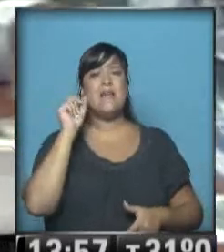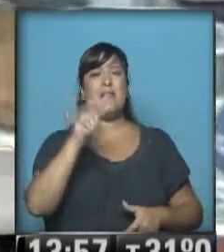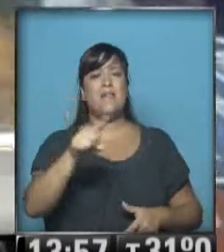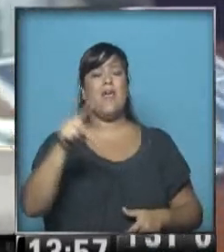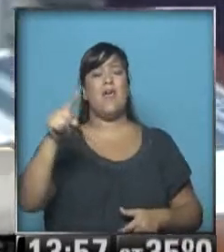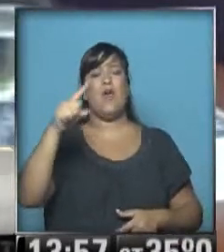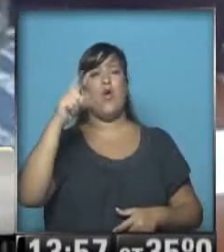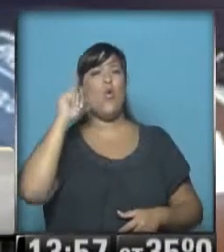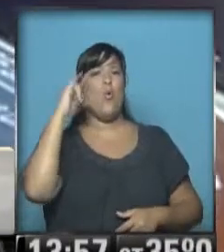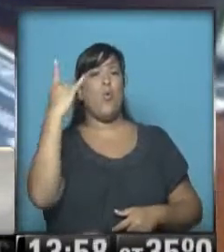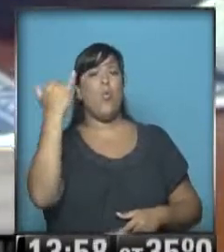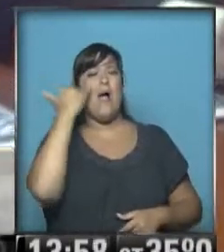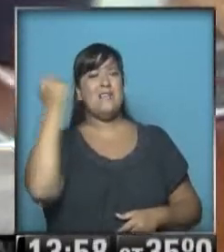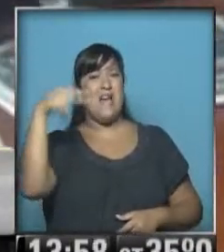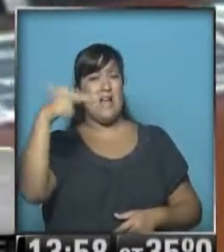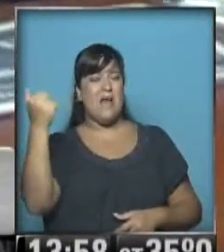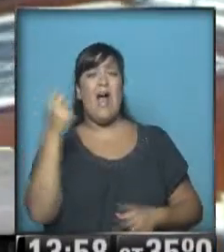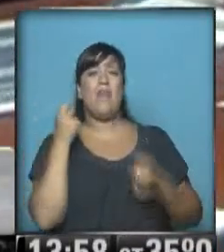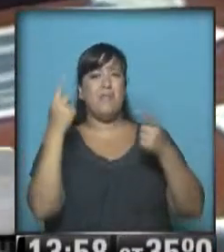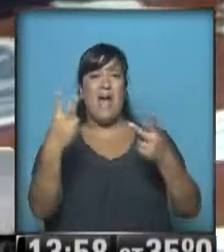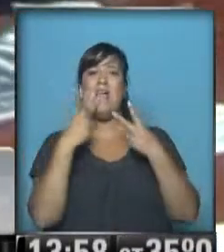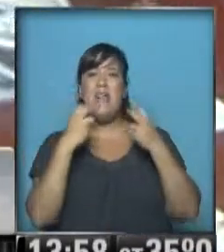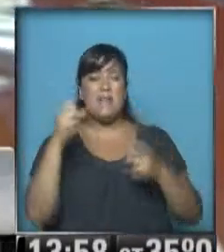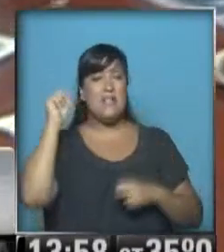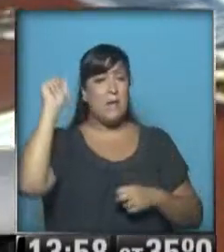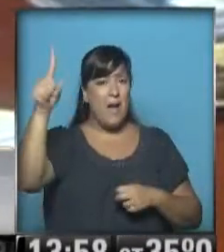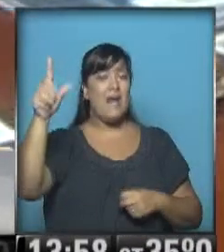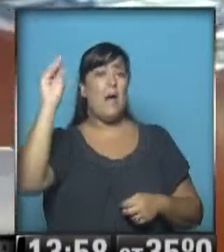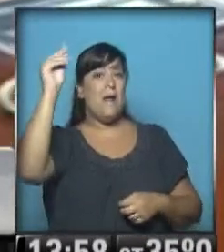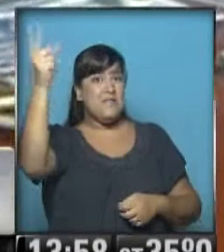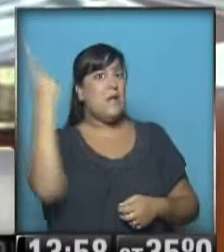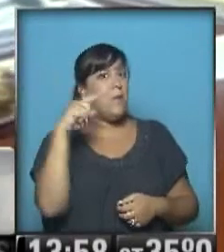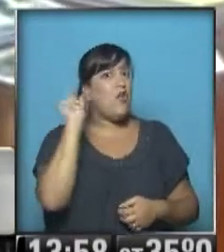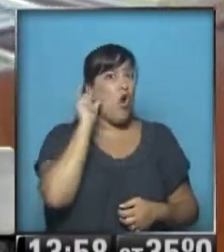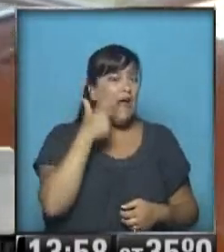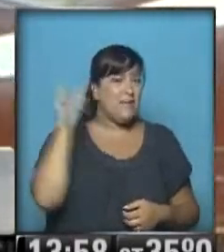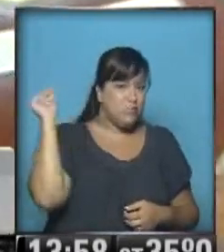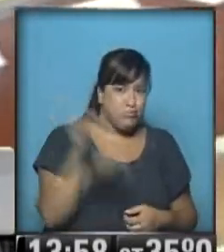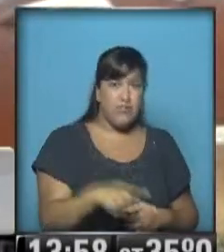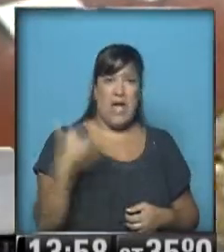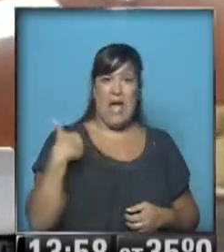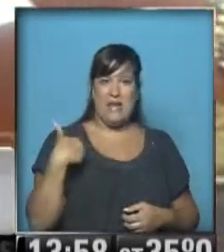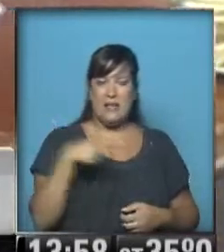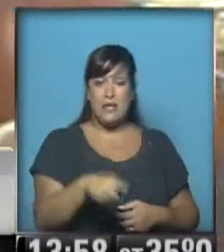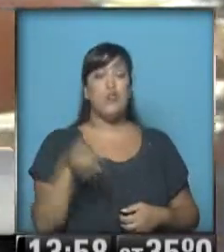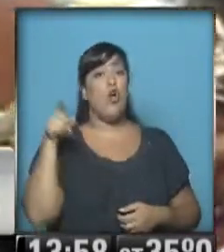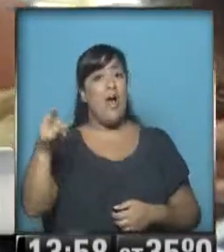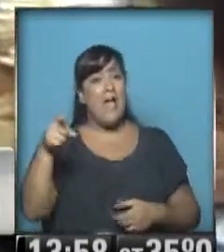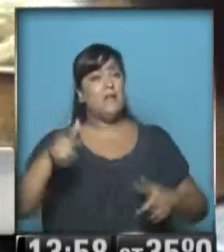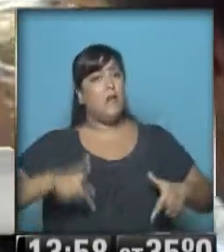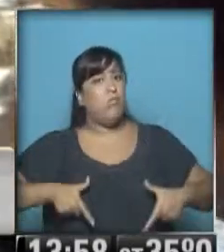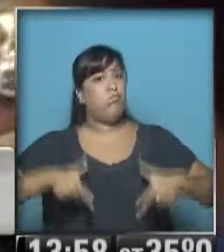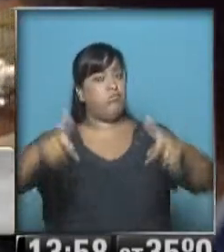y que genera energía para Brasil con gas argentino, porque ese es una